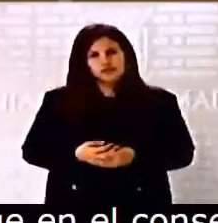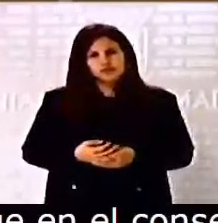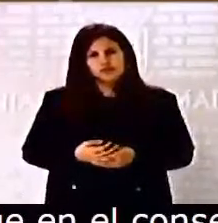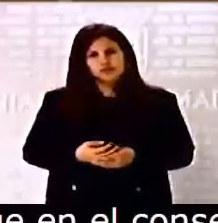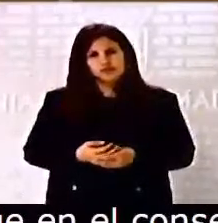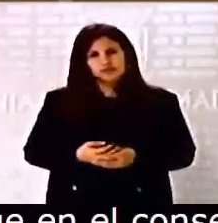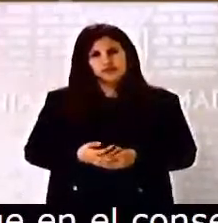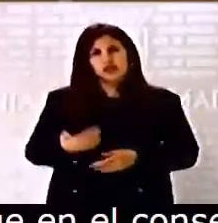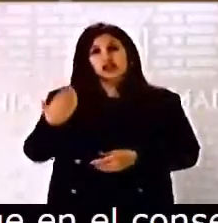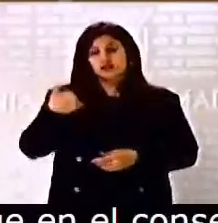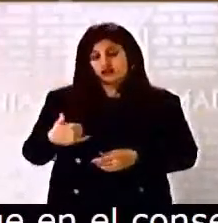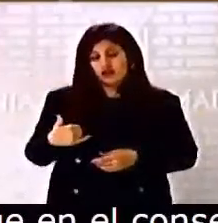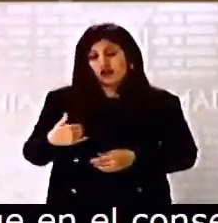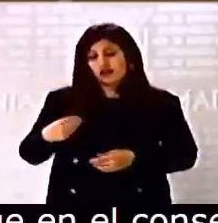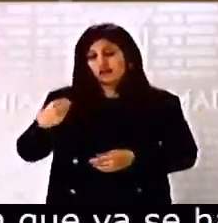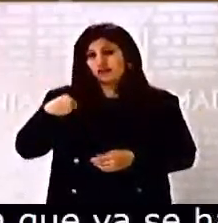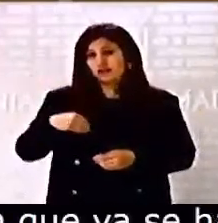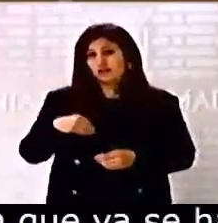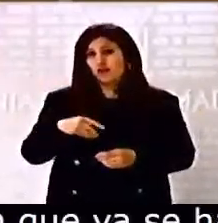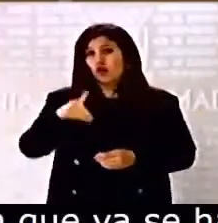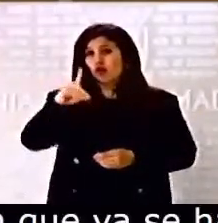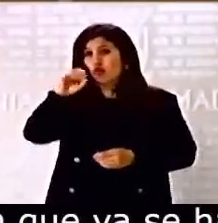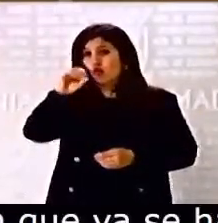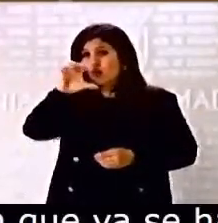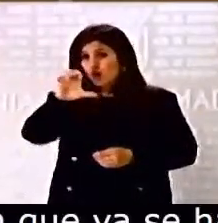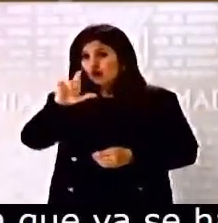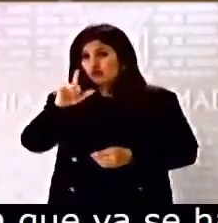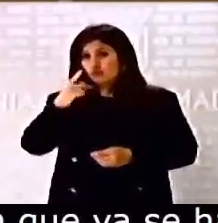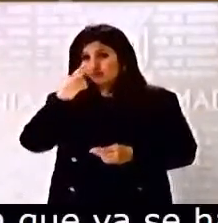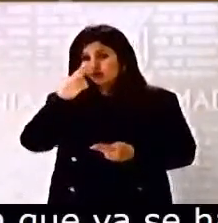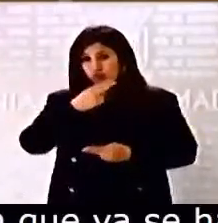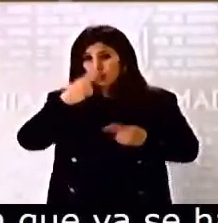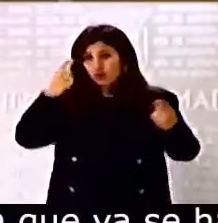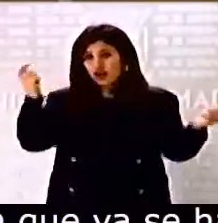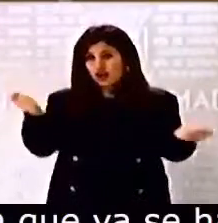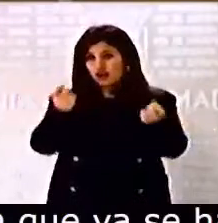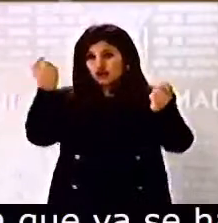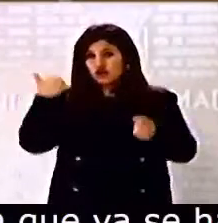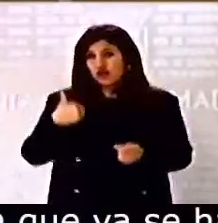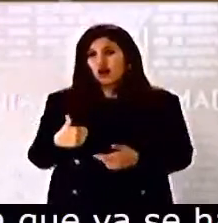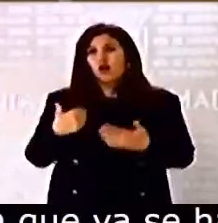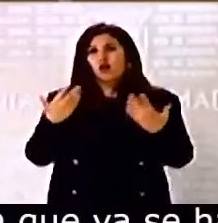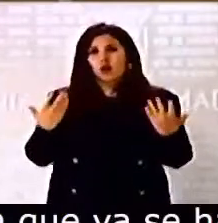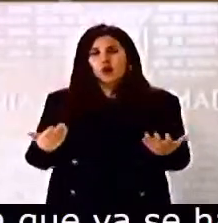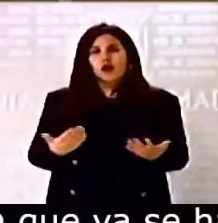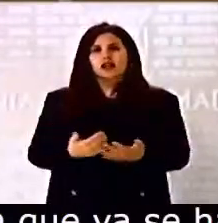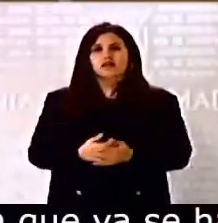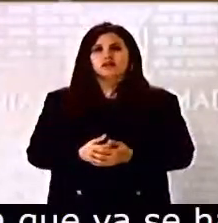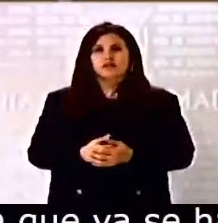que ya se ha publicado en el Diario Oficial de Extremadura, de cerrar perimetralmente